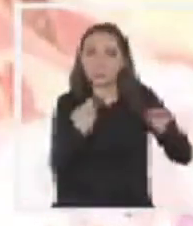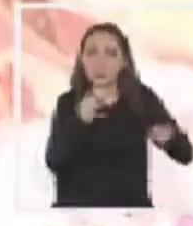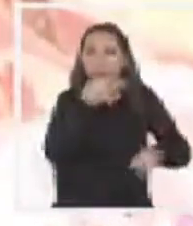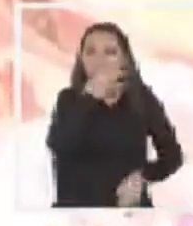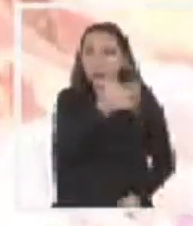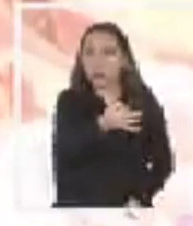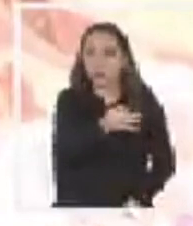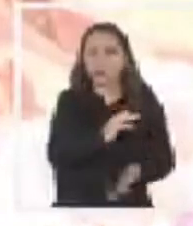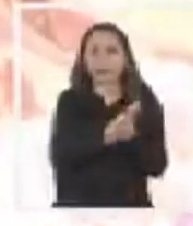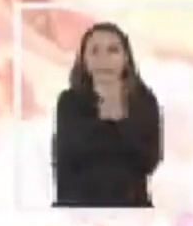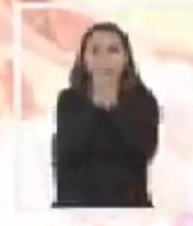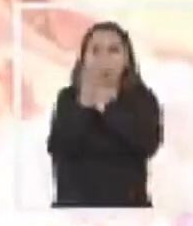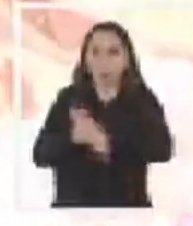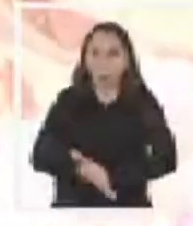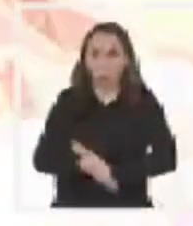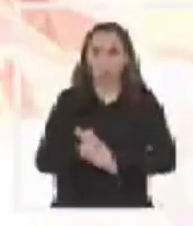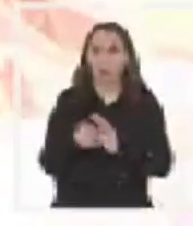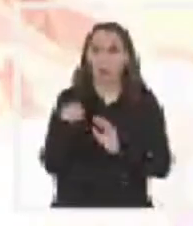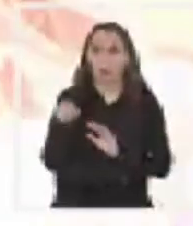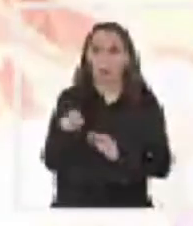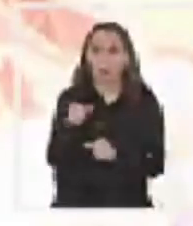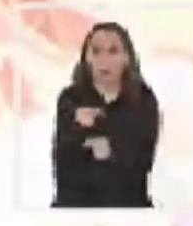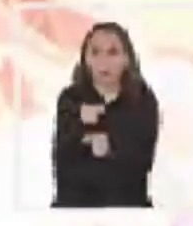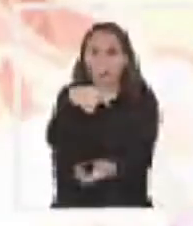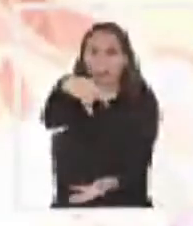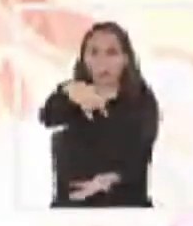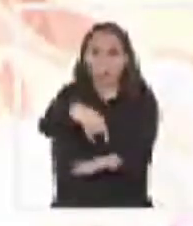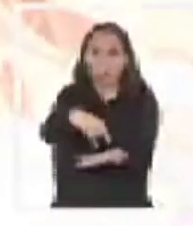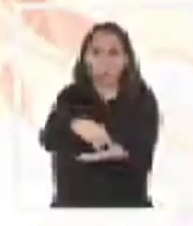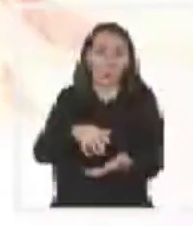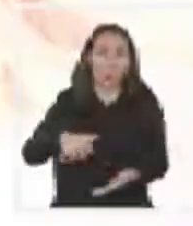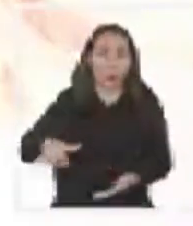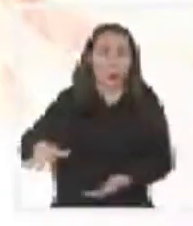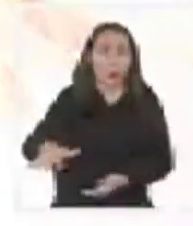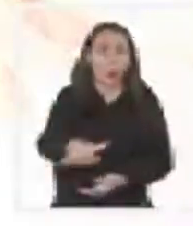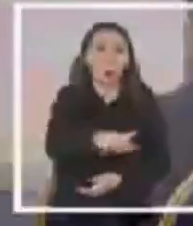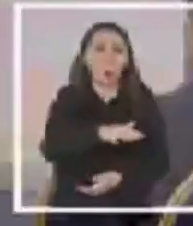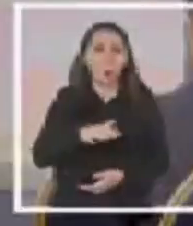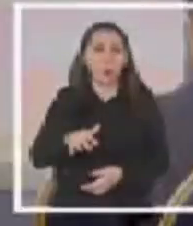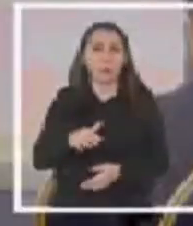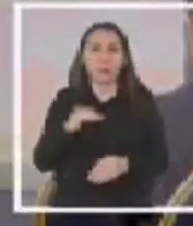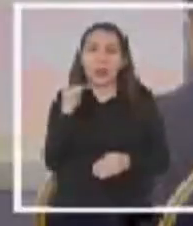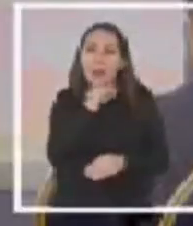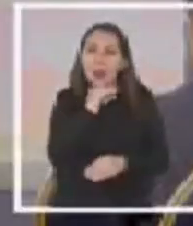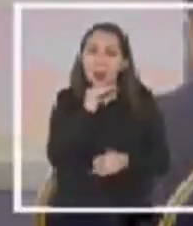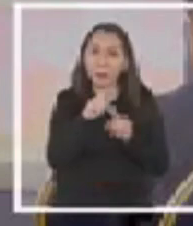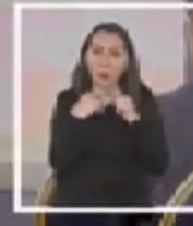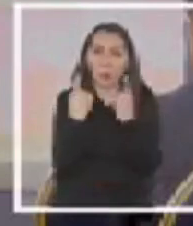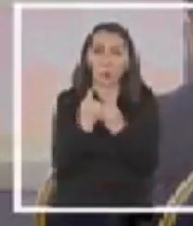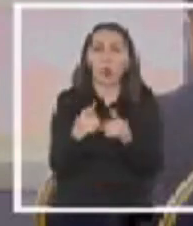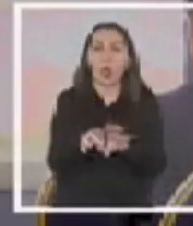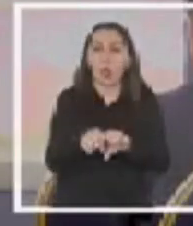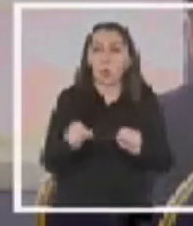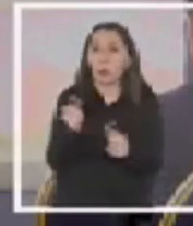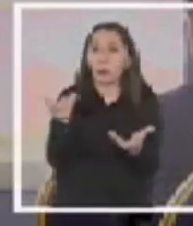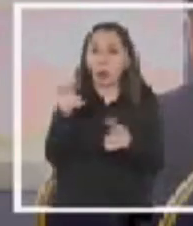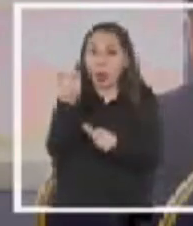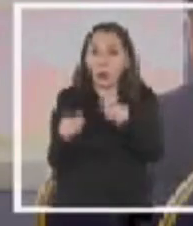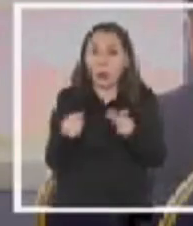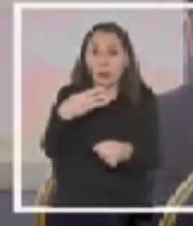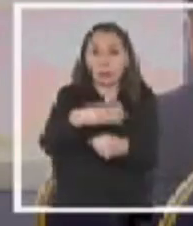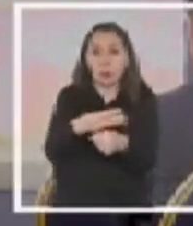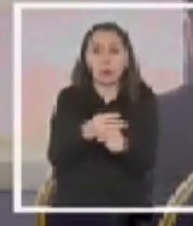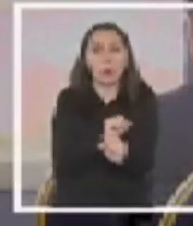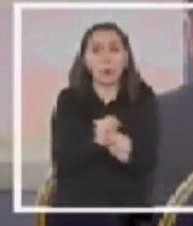a todos quienes están en el parlamento y a toda la sociedad a que rápidamente nos pongamos de acuerdo porque las personas mayores